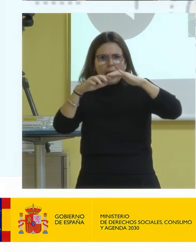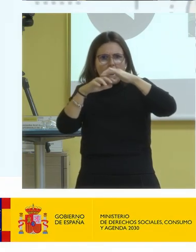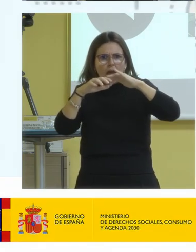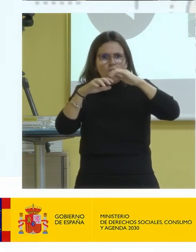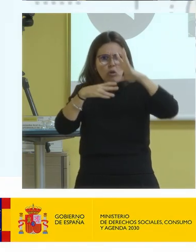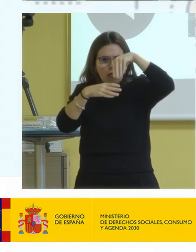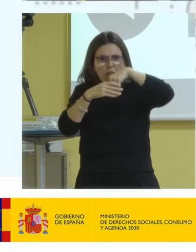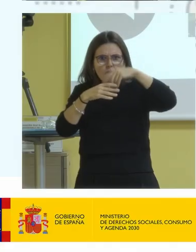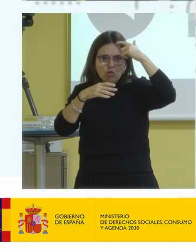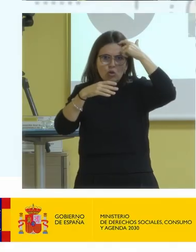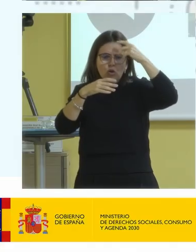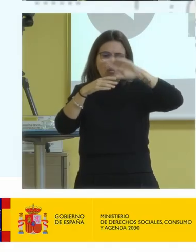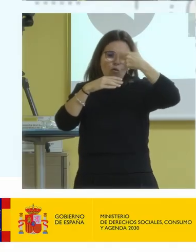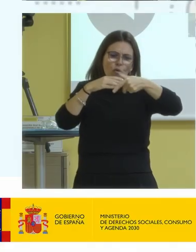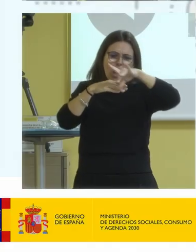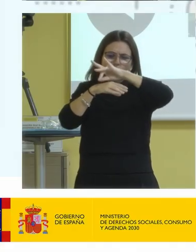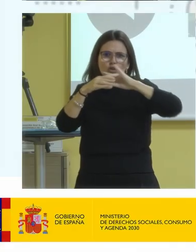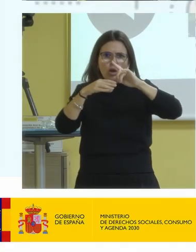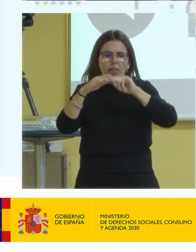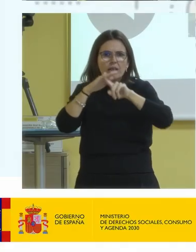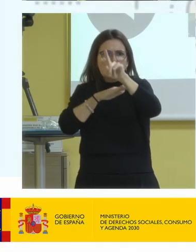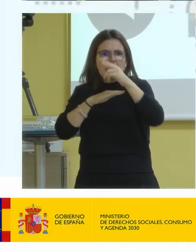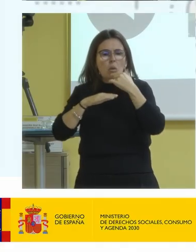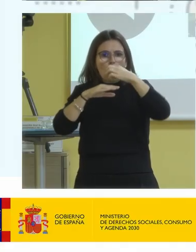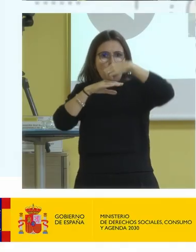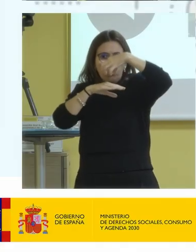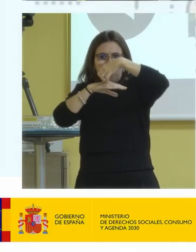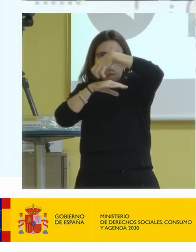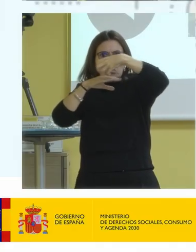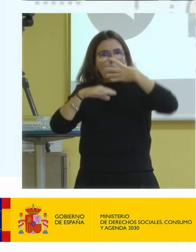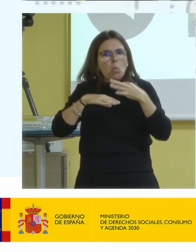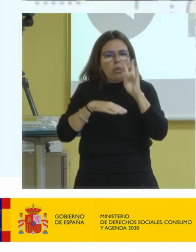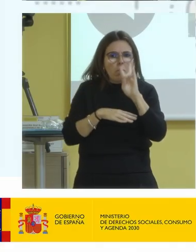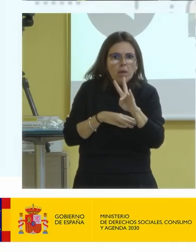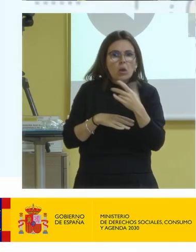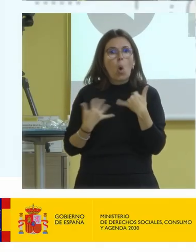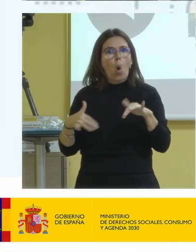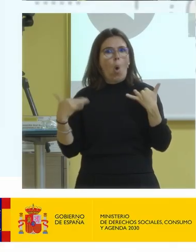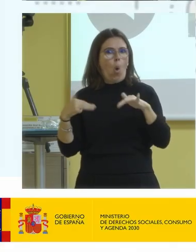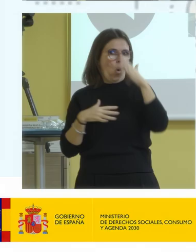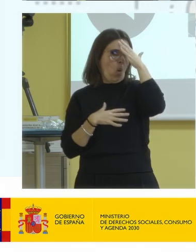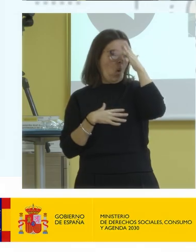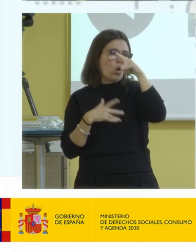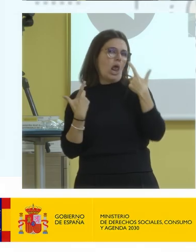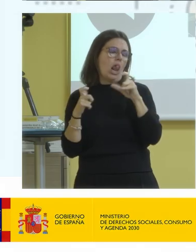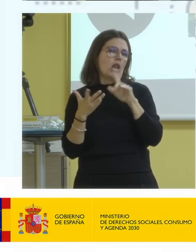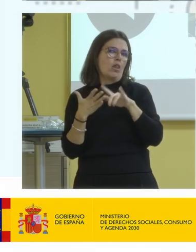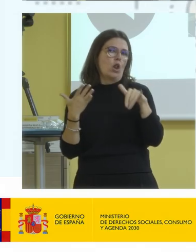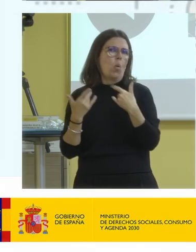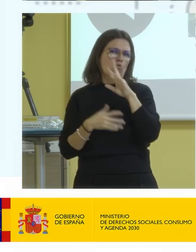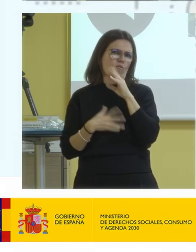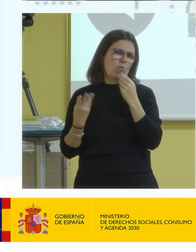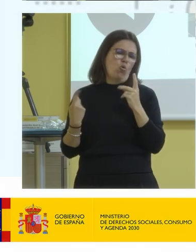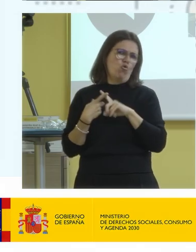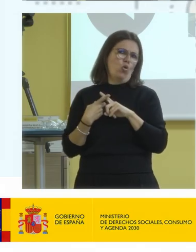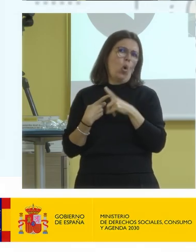tiene el cerebro dentro, si tienes áreas un poquito más desarrolladas, tendrá bultitos. Entonces, ¿Cómo tienes tú el área del lenguaje? Tú eres muy hablador,